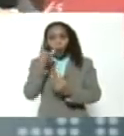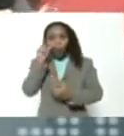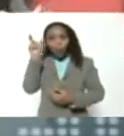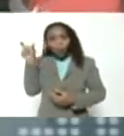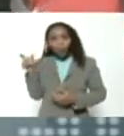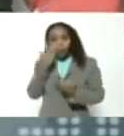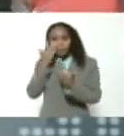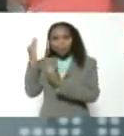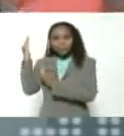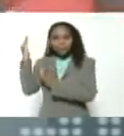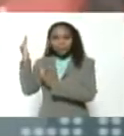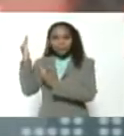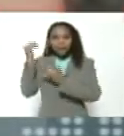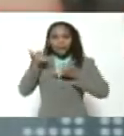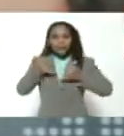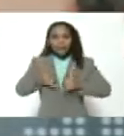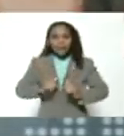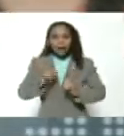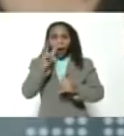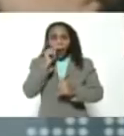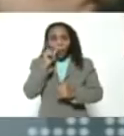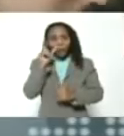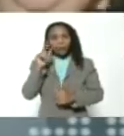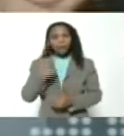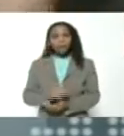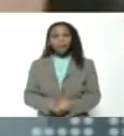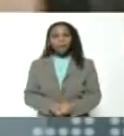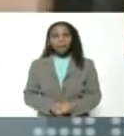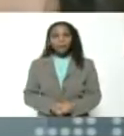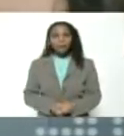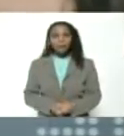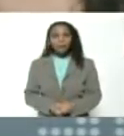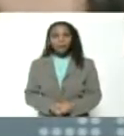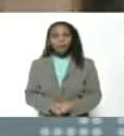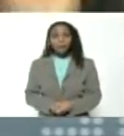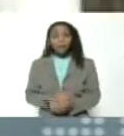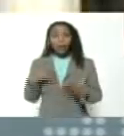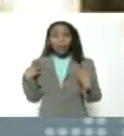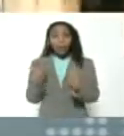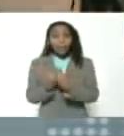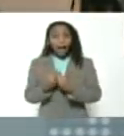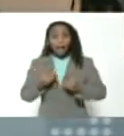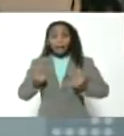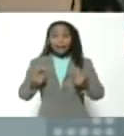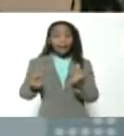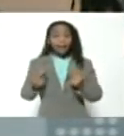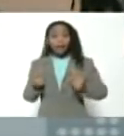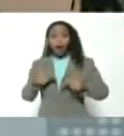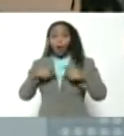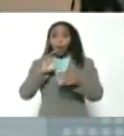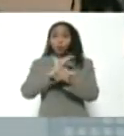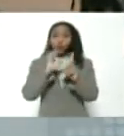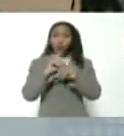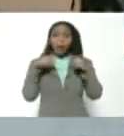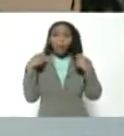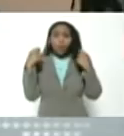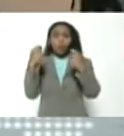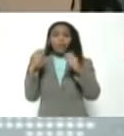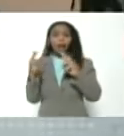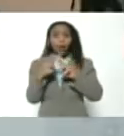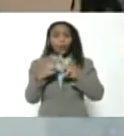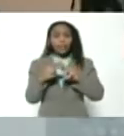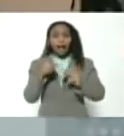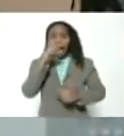Sanoja, hija de Eduardo Sanoja, compañera activista de la cultura popular desde que la conocí en el año